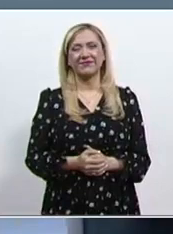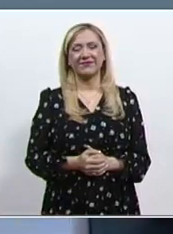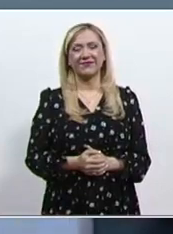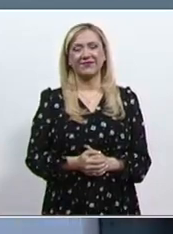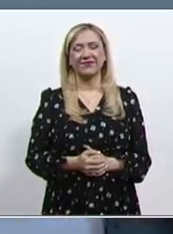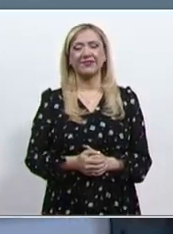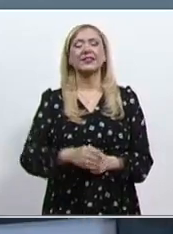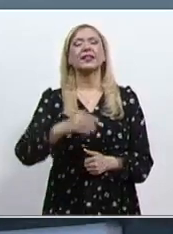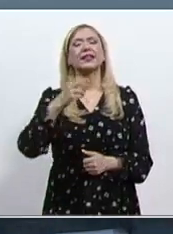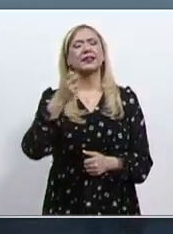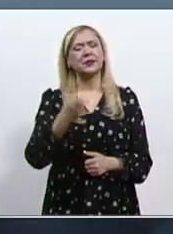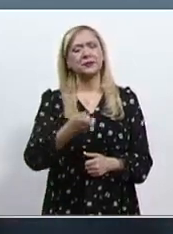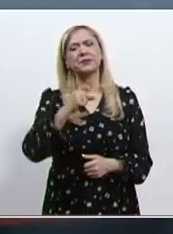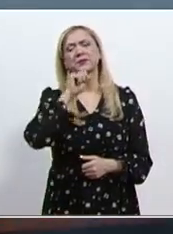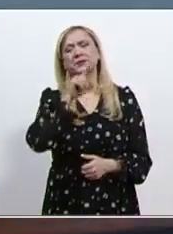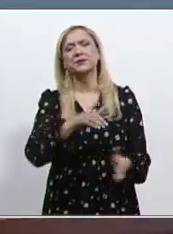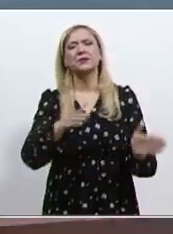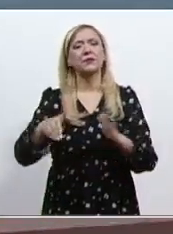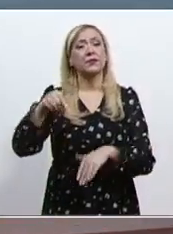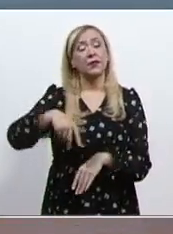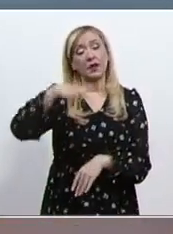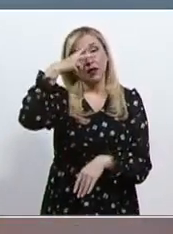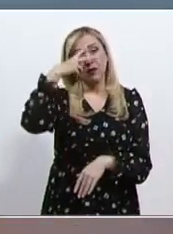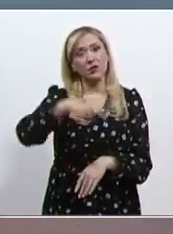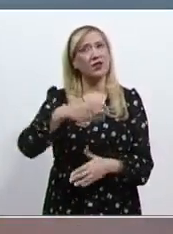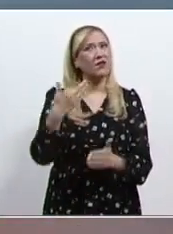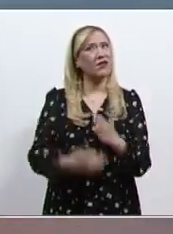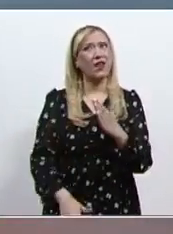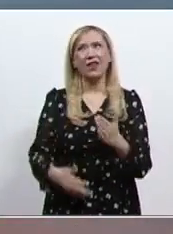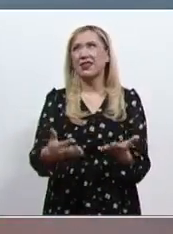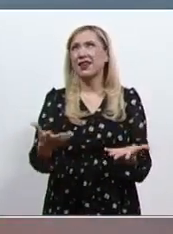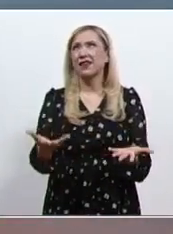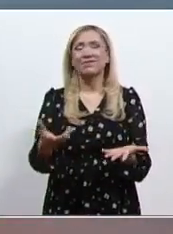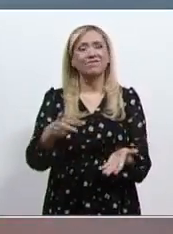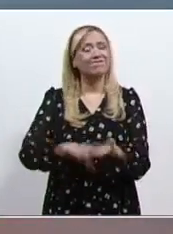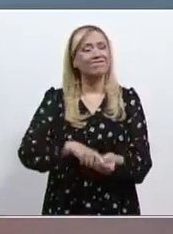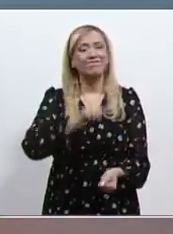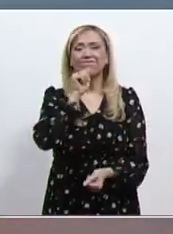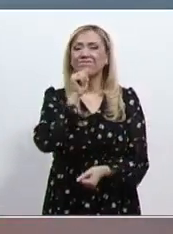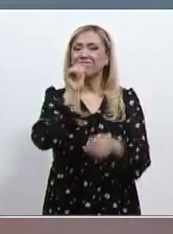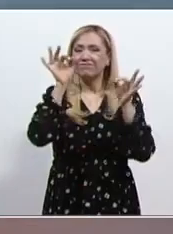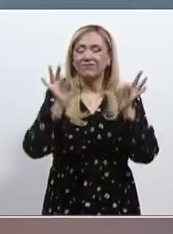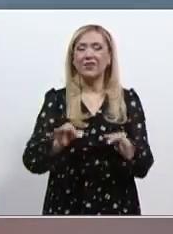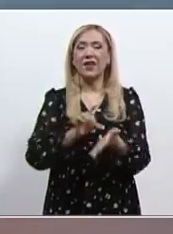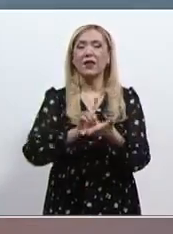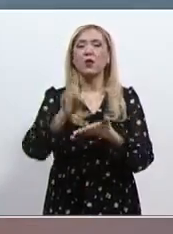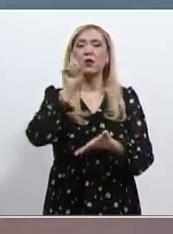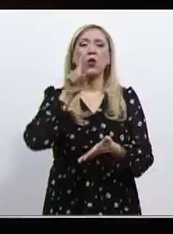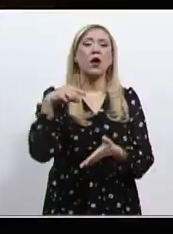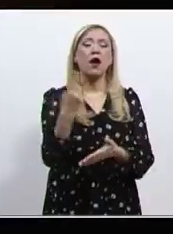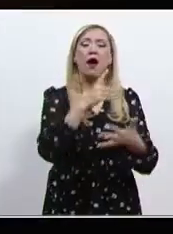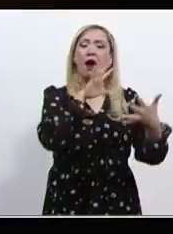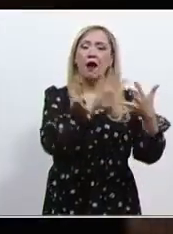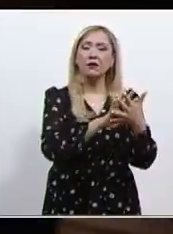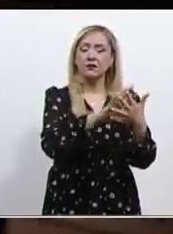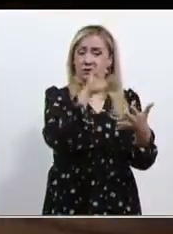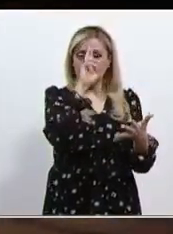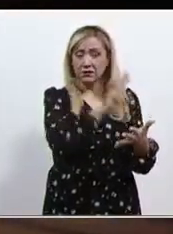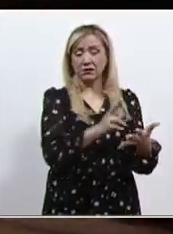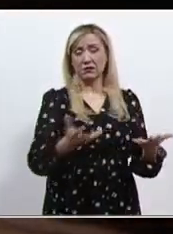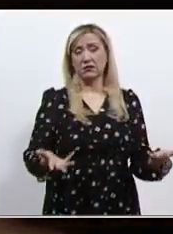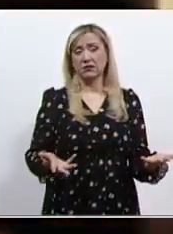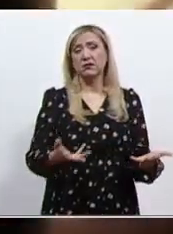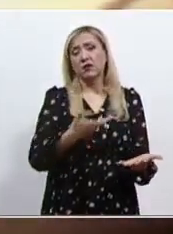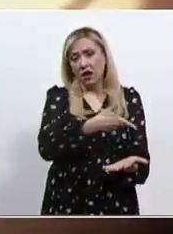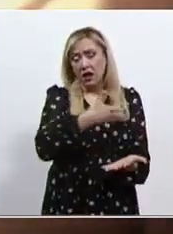en más noticias en México hace falta mucho camino por recorrer para garantizar los derechos de las mujeres que se encuentran en prisión y que ejercen